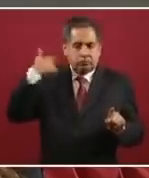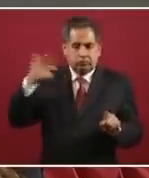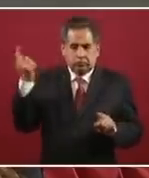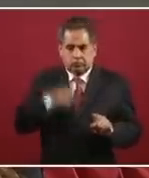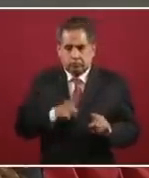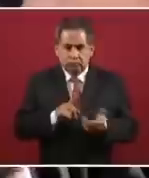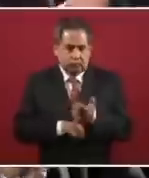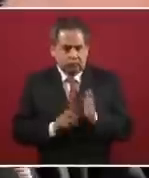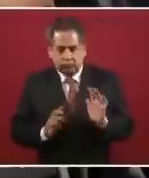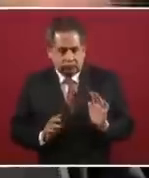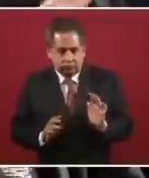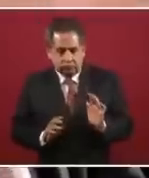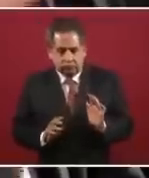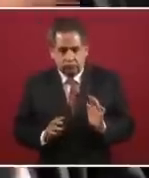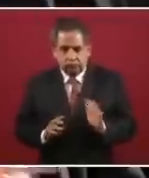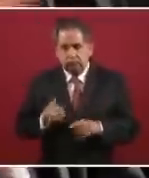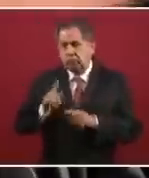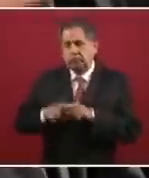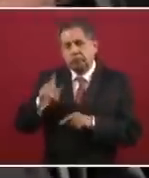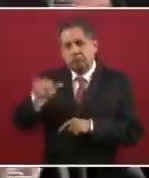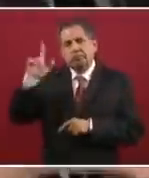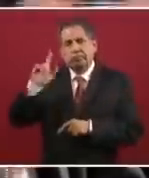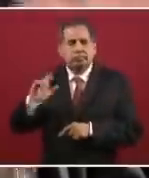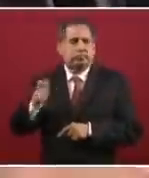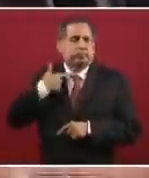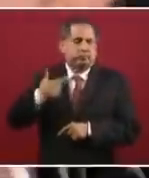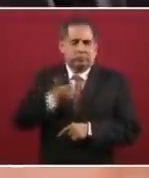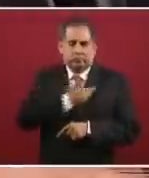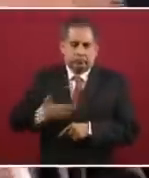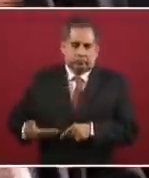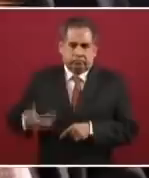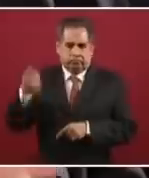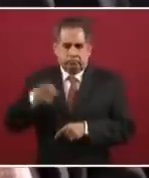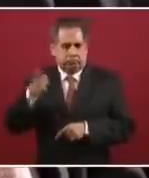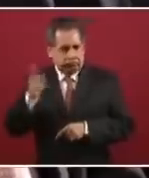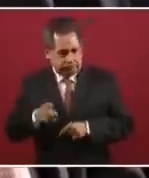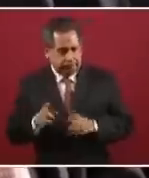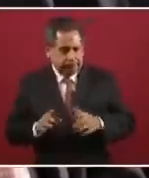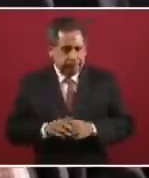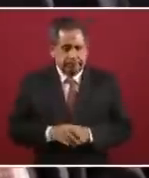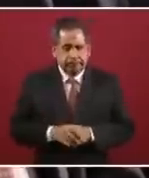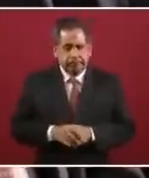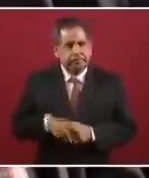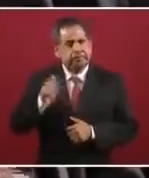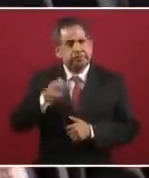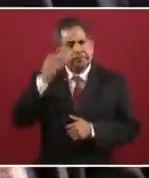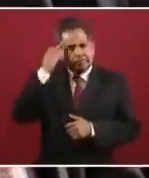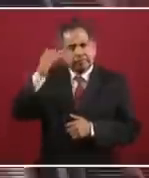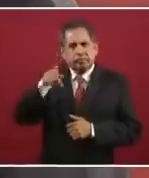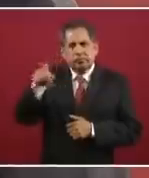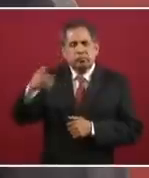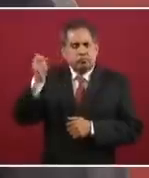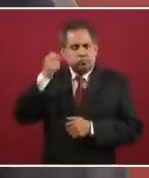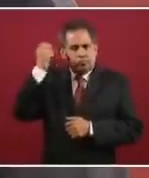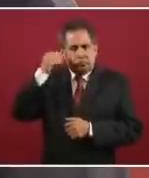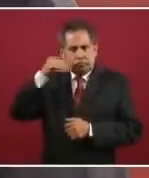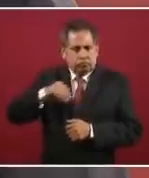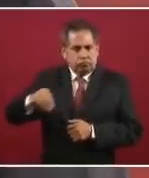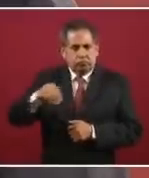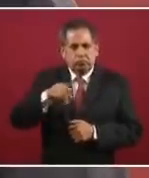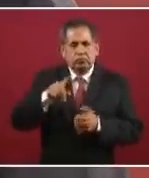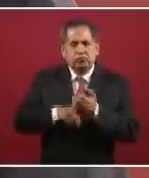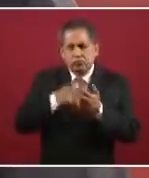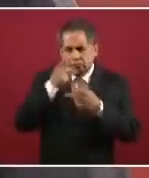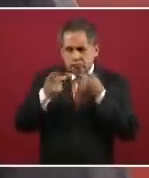que obviamente pues no pueden haber sido más que de los presidentes en turno. En ese momento usted estaba en campaña, se